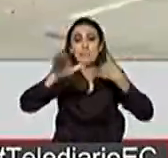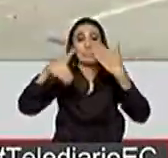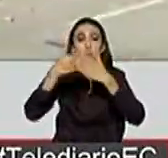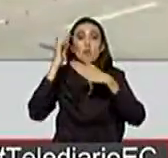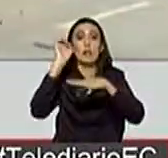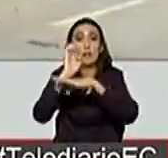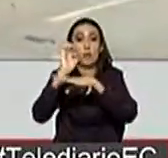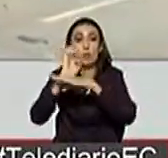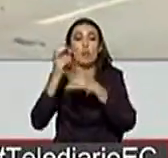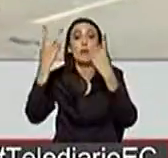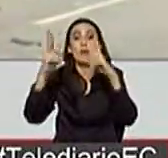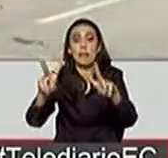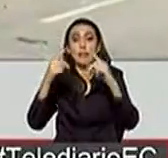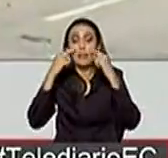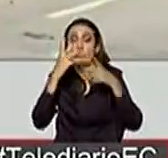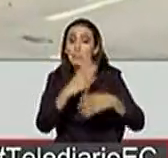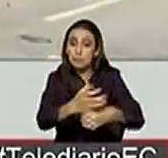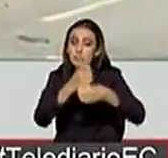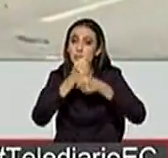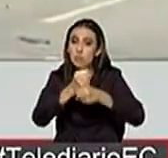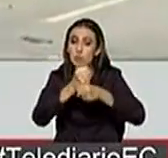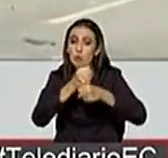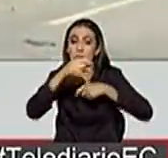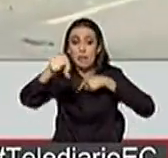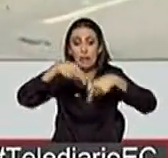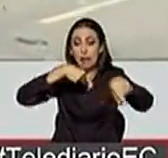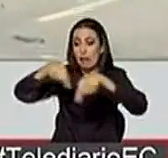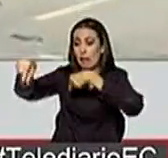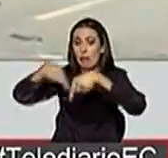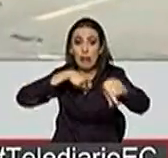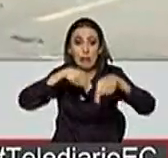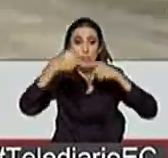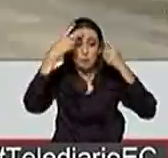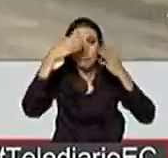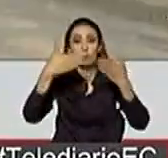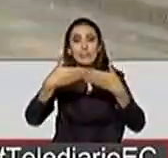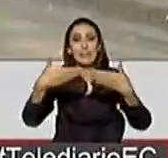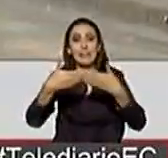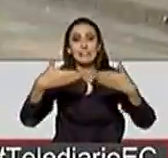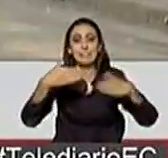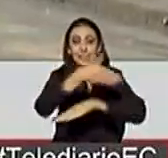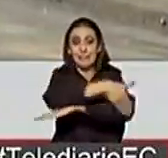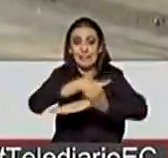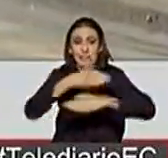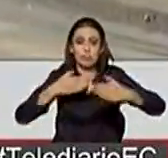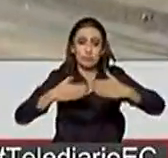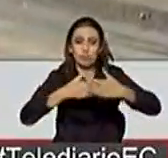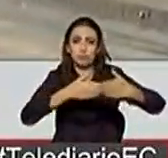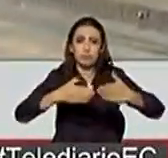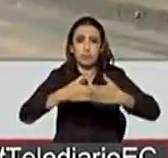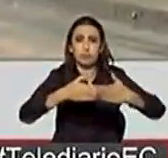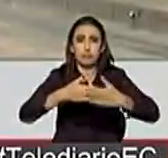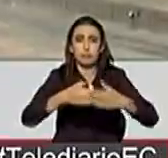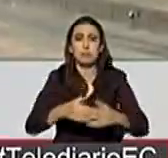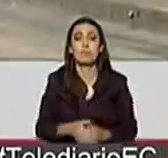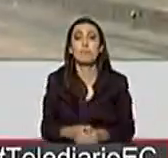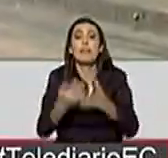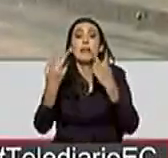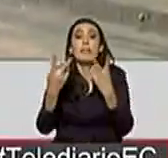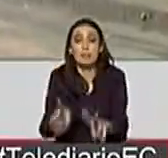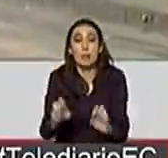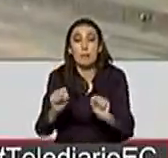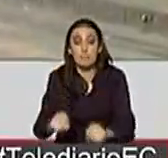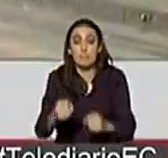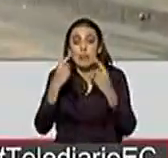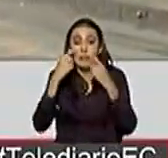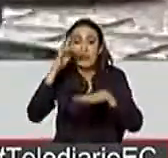y para garantizar la movilidad de la ciudadanía ante los bloqueos de calles y vías por parte de transportistas además esta